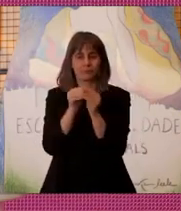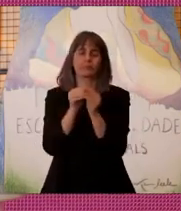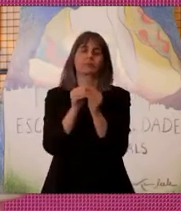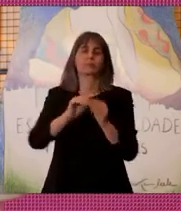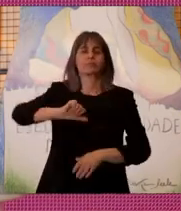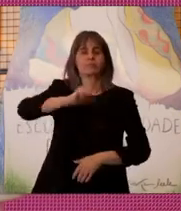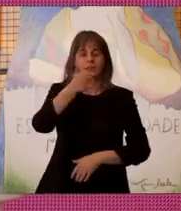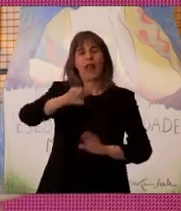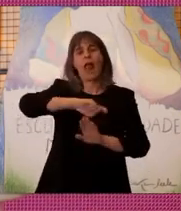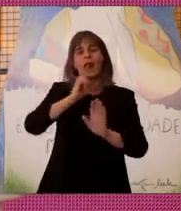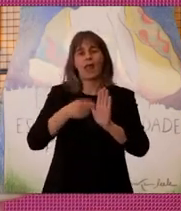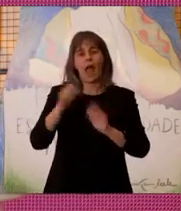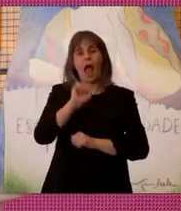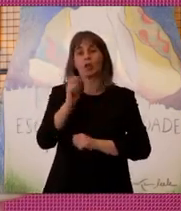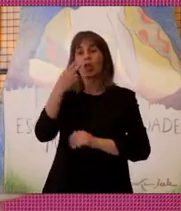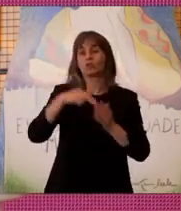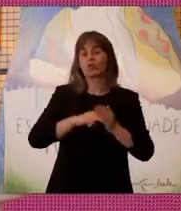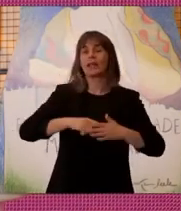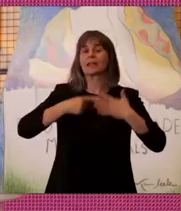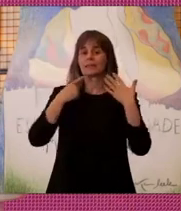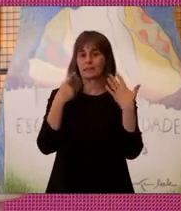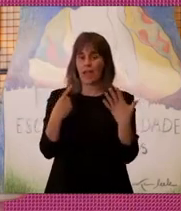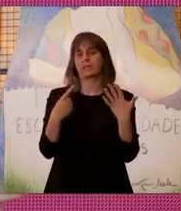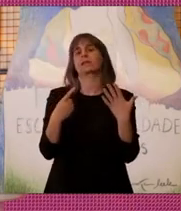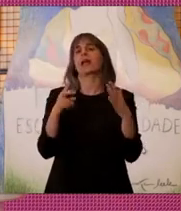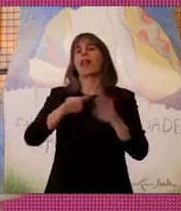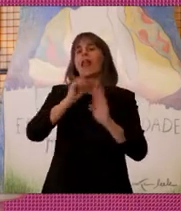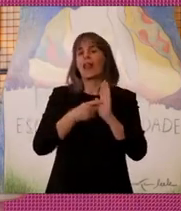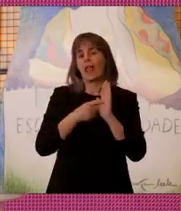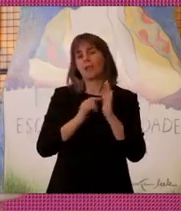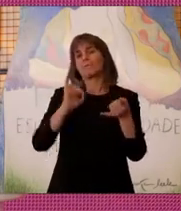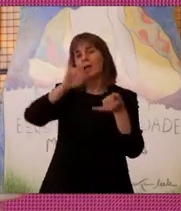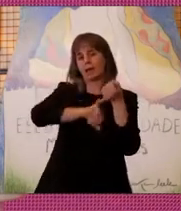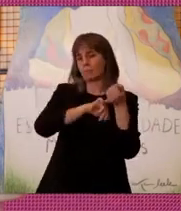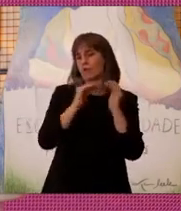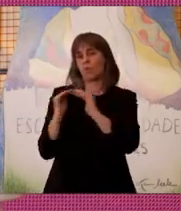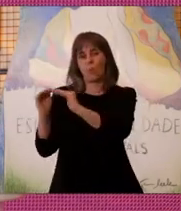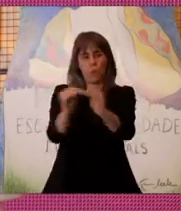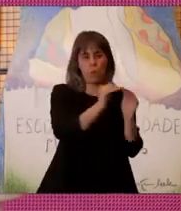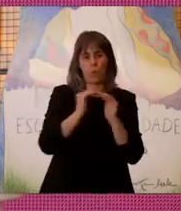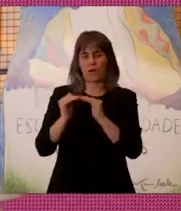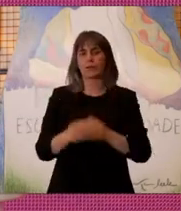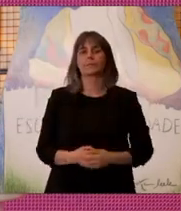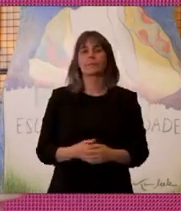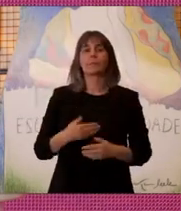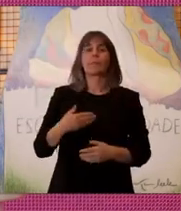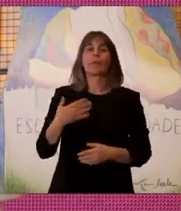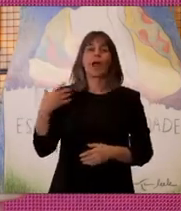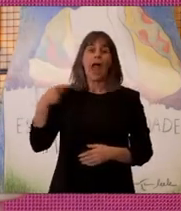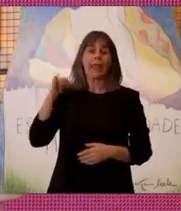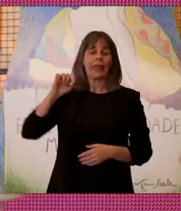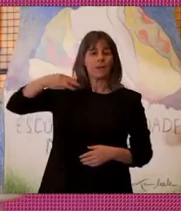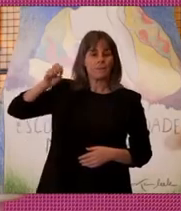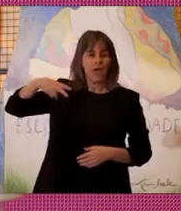dalley que fue una ley también trascendental que ha dado matrimonio igualitario Beatriz gimeno fue